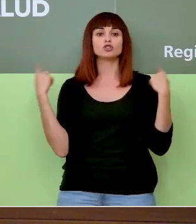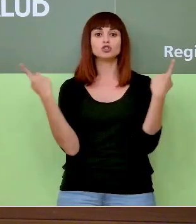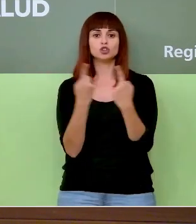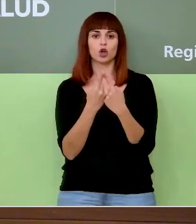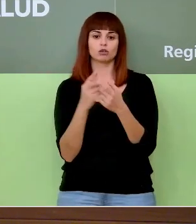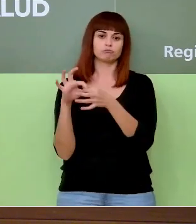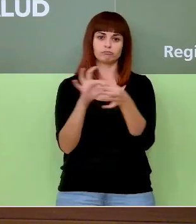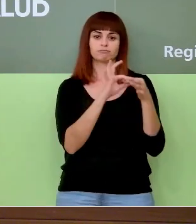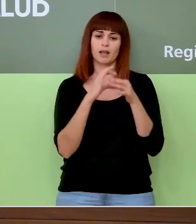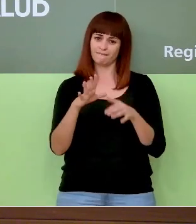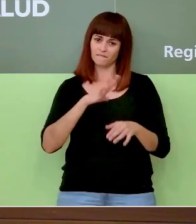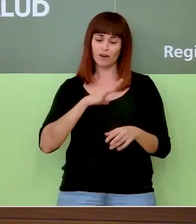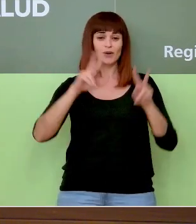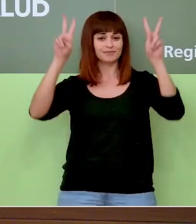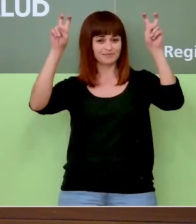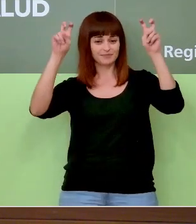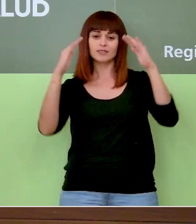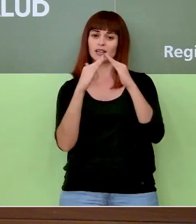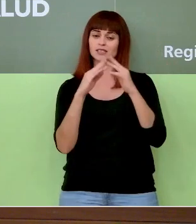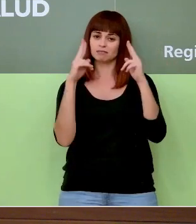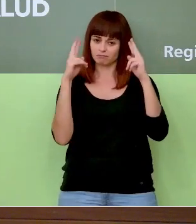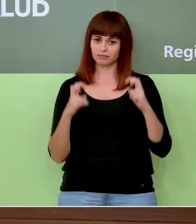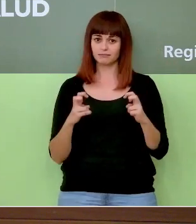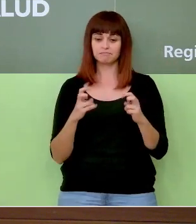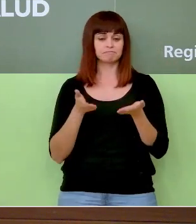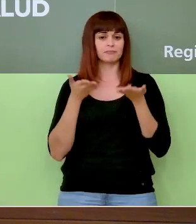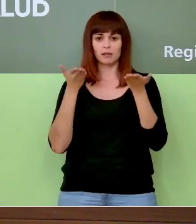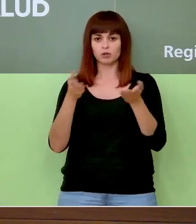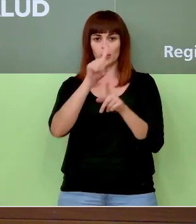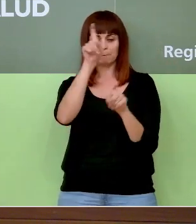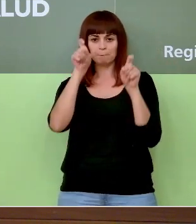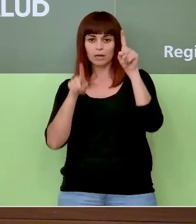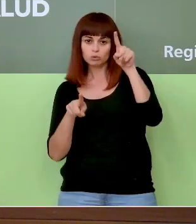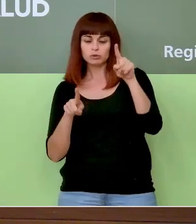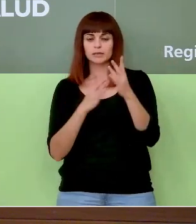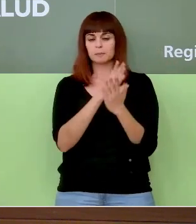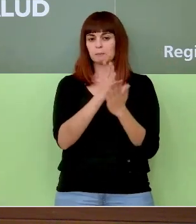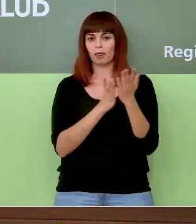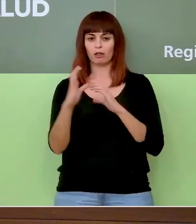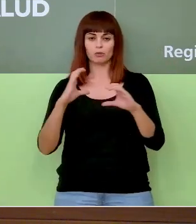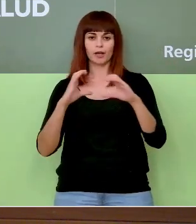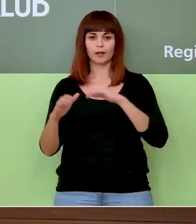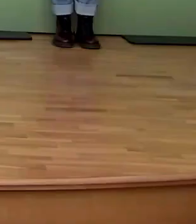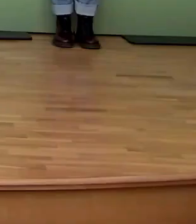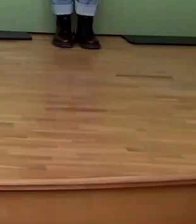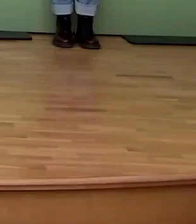recuperar el lema de quédate en casa. Sin más, quedo a la disposición de las preguntas e interpelaciones de los medios de comunicación.